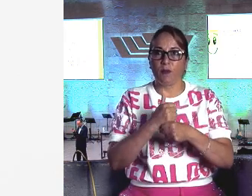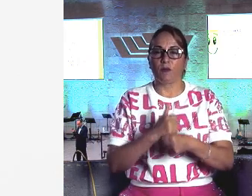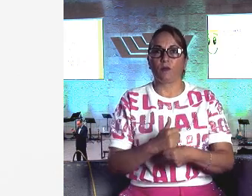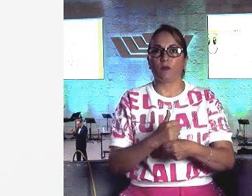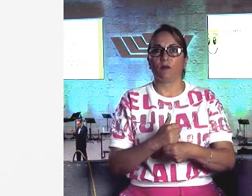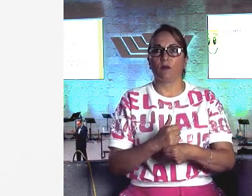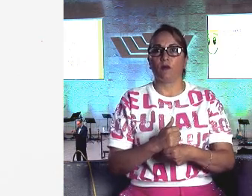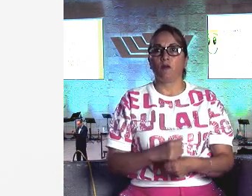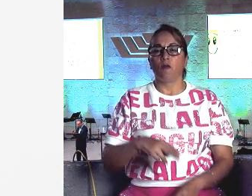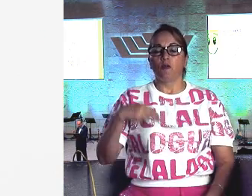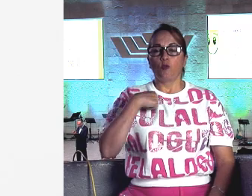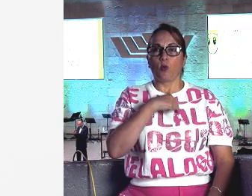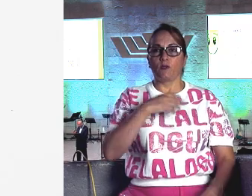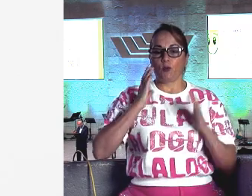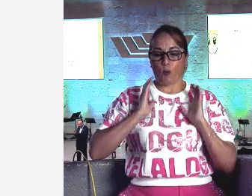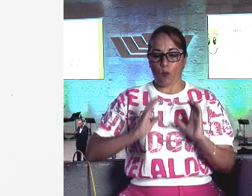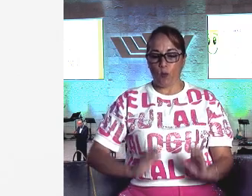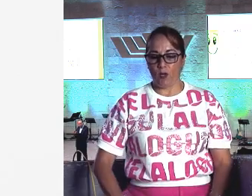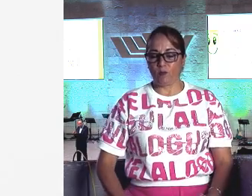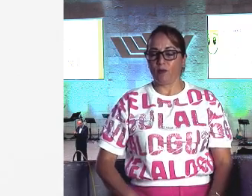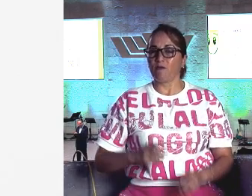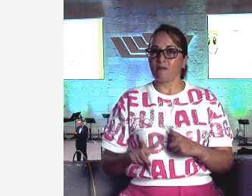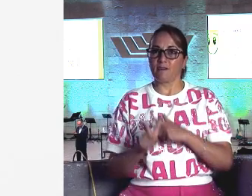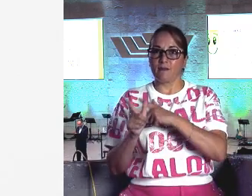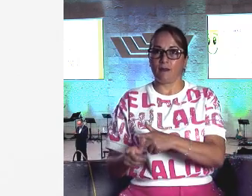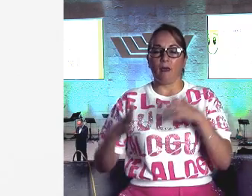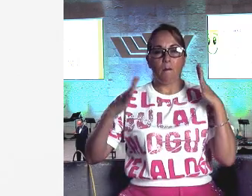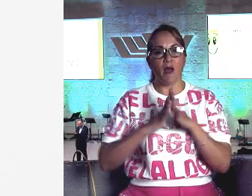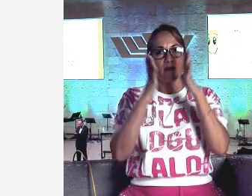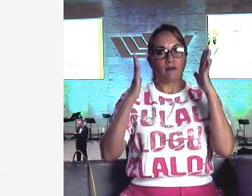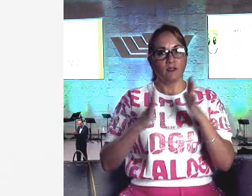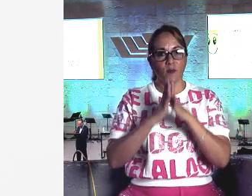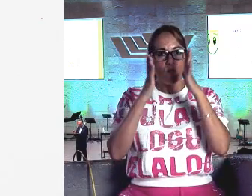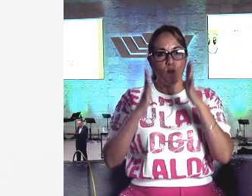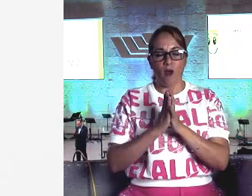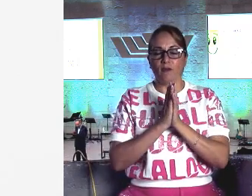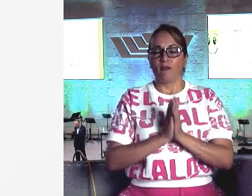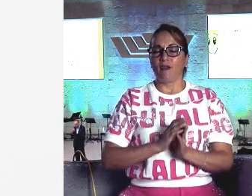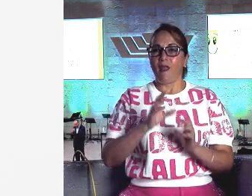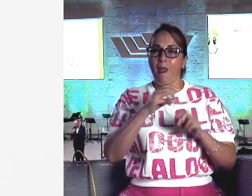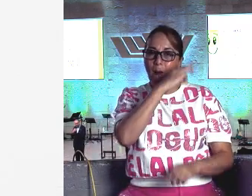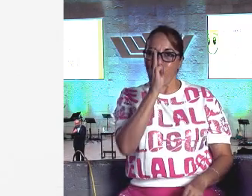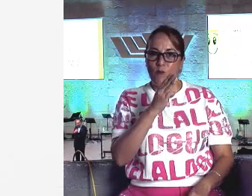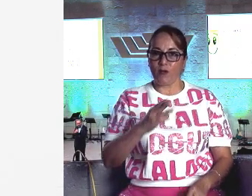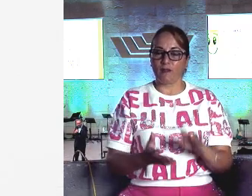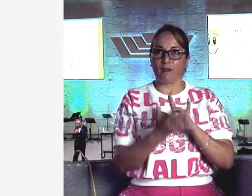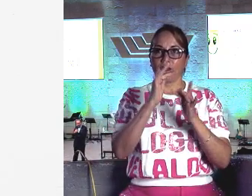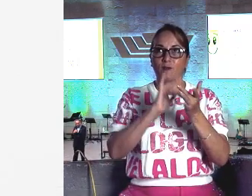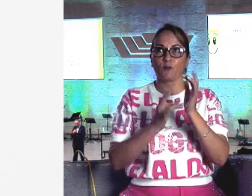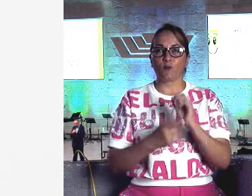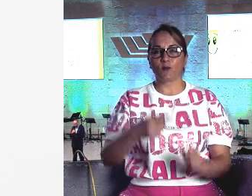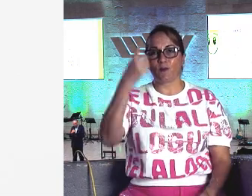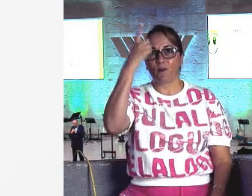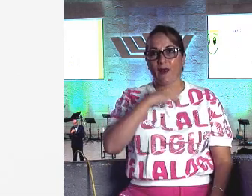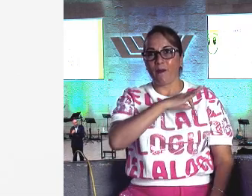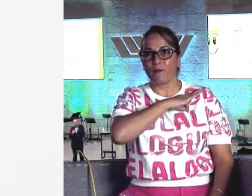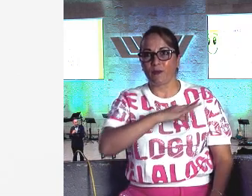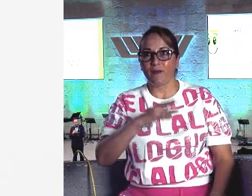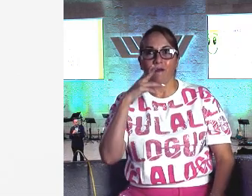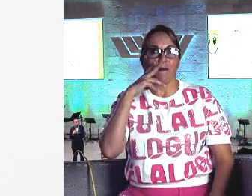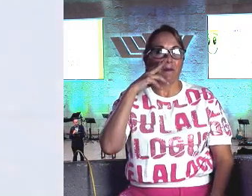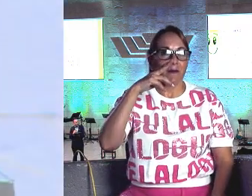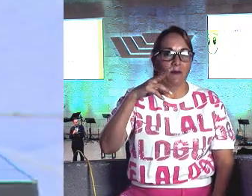Mediante el sufrimiento, nuestro cuerpo sigue participando de la muerte de Jesús para que la vida de Jesús también pueda verse en nuestro